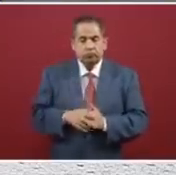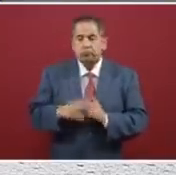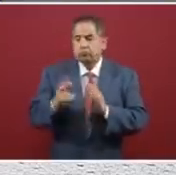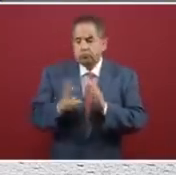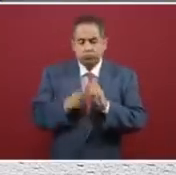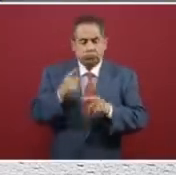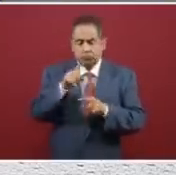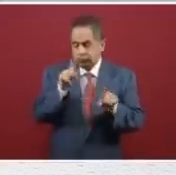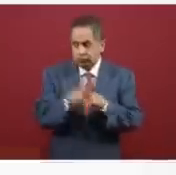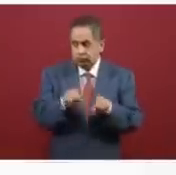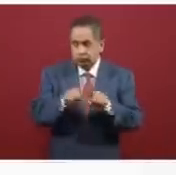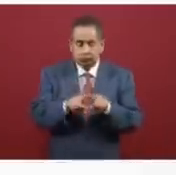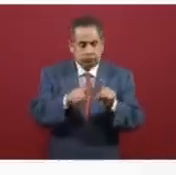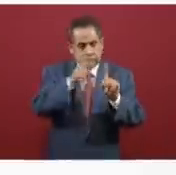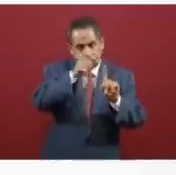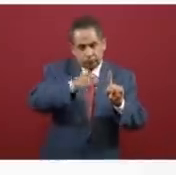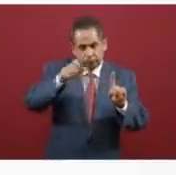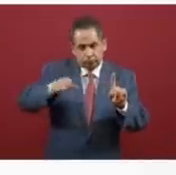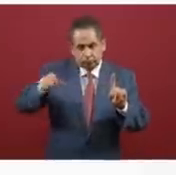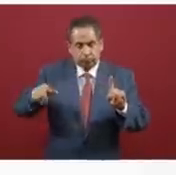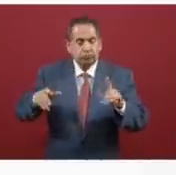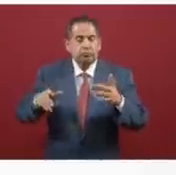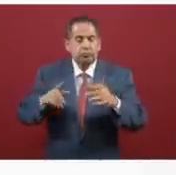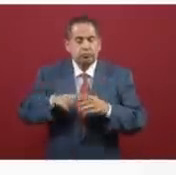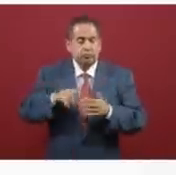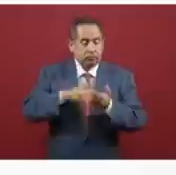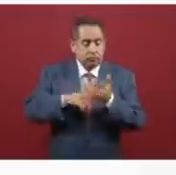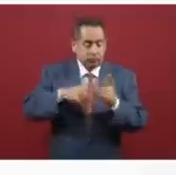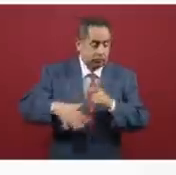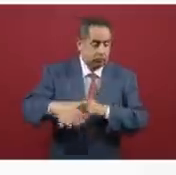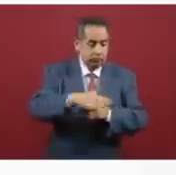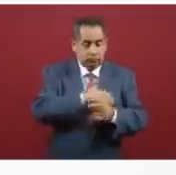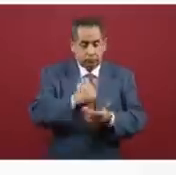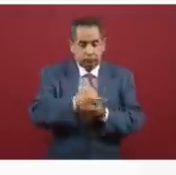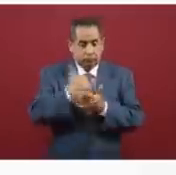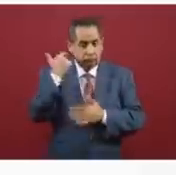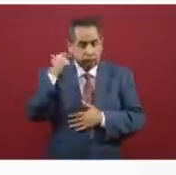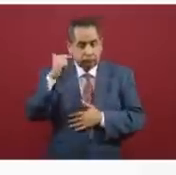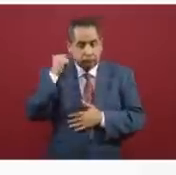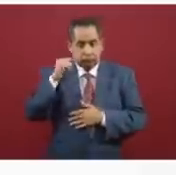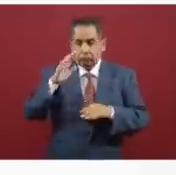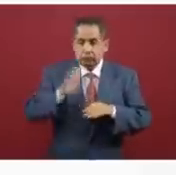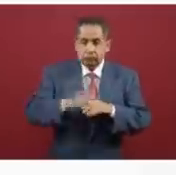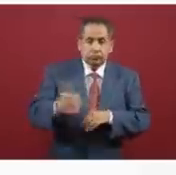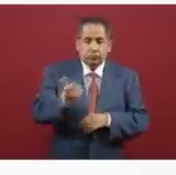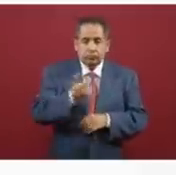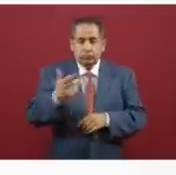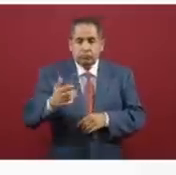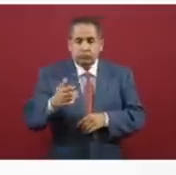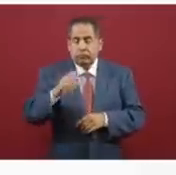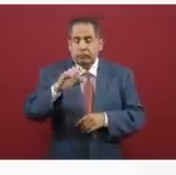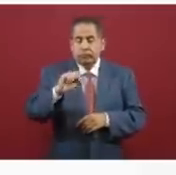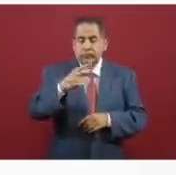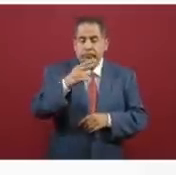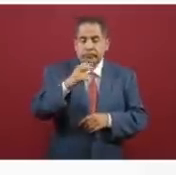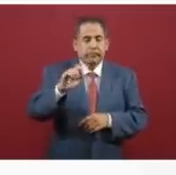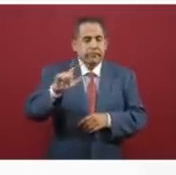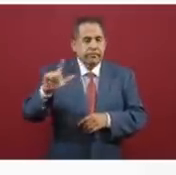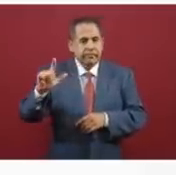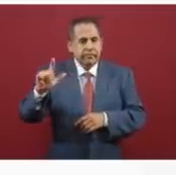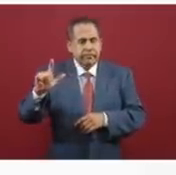repite el ejercicio vemos que en la zona metropolitana de guadalajara quien da más caro es él